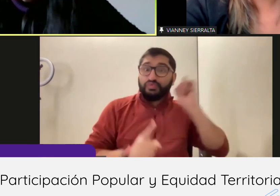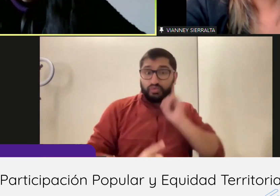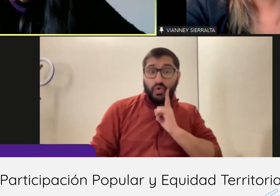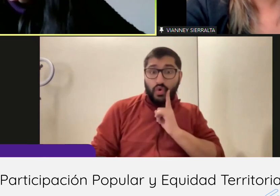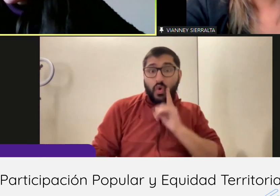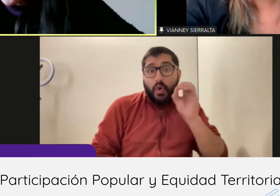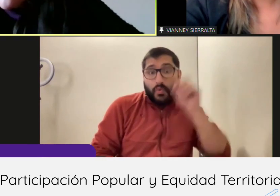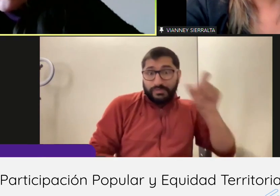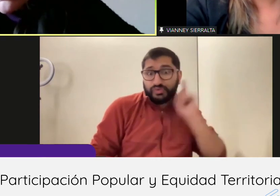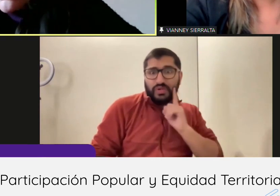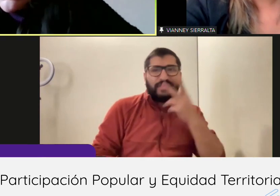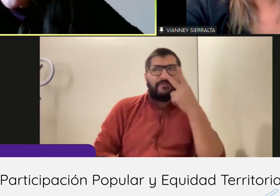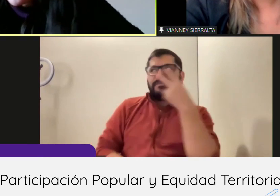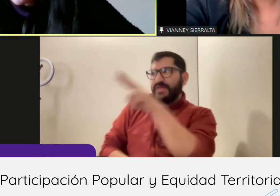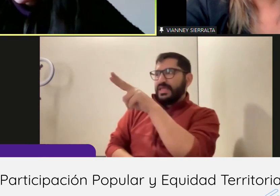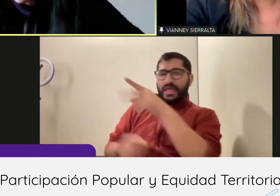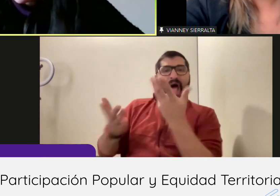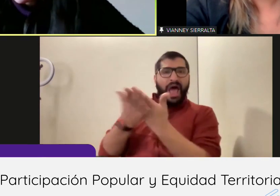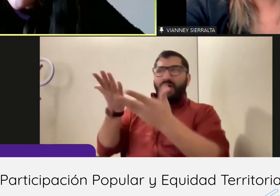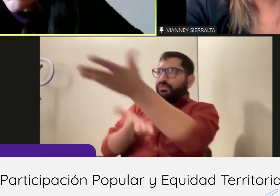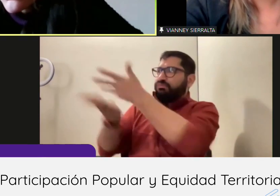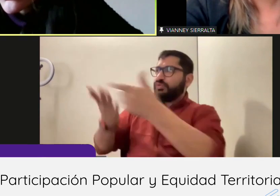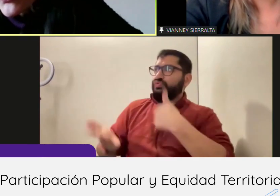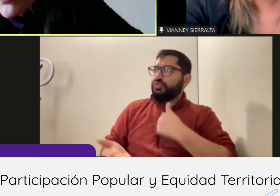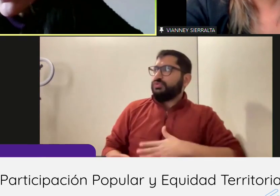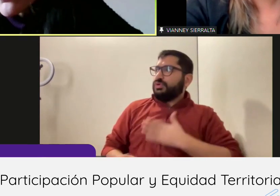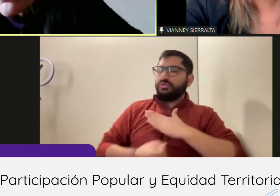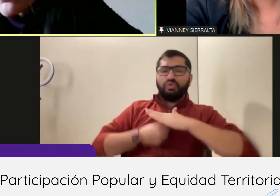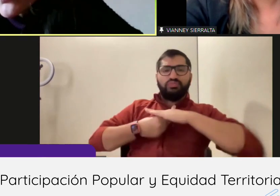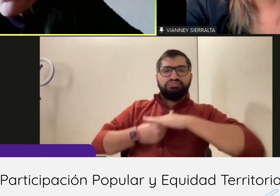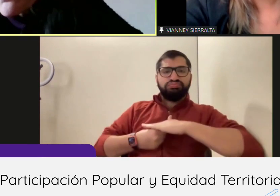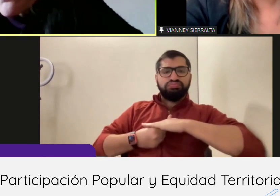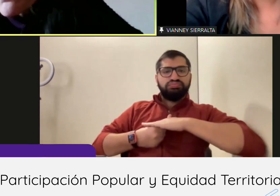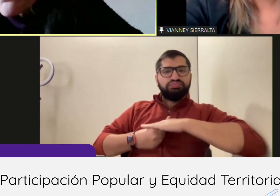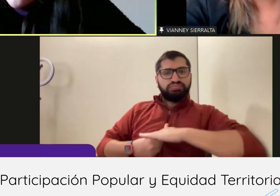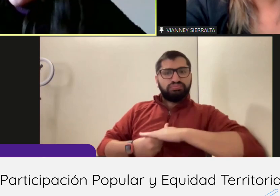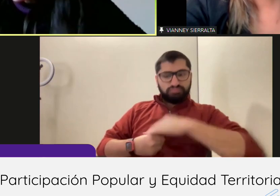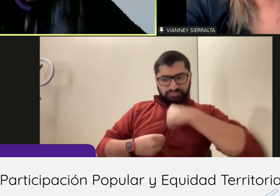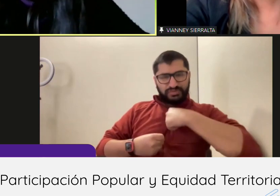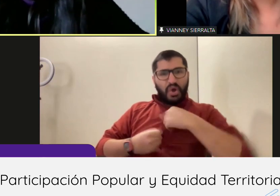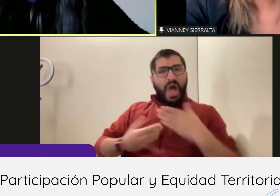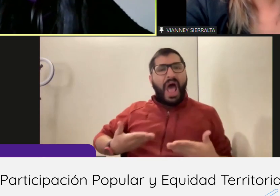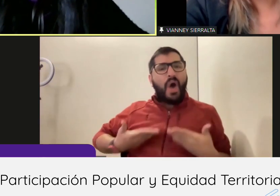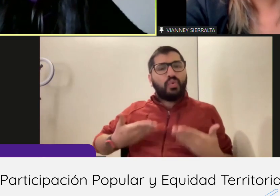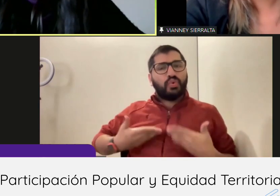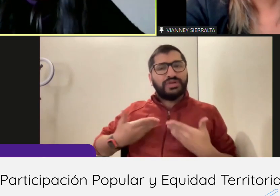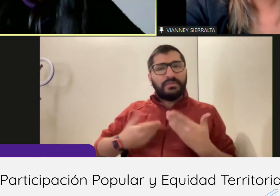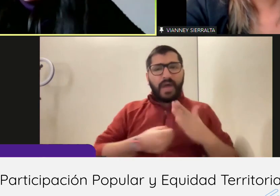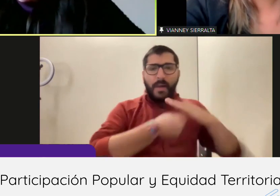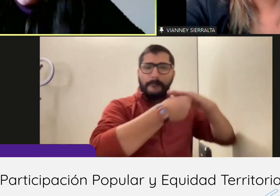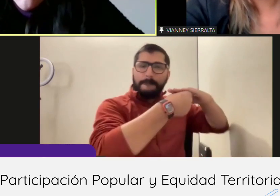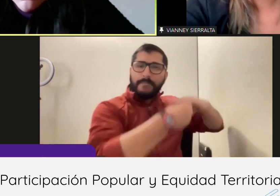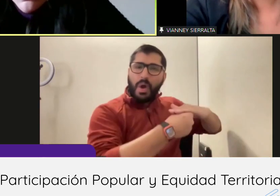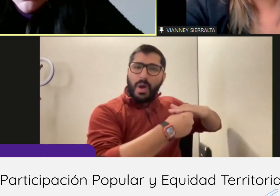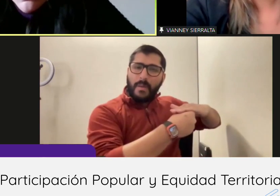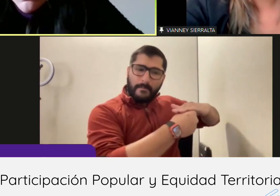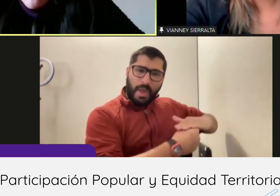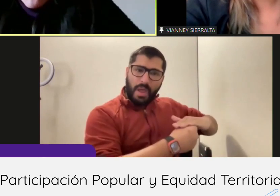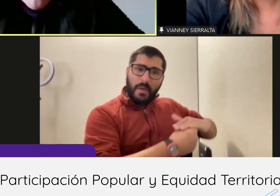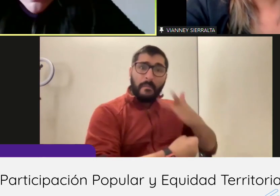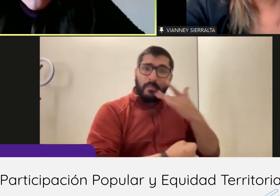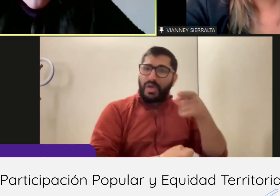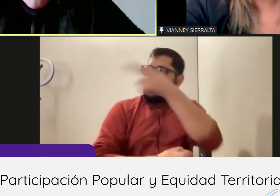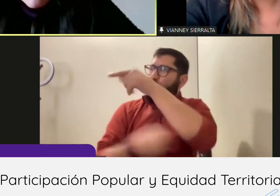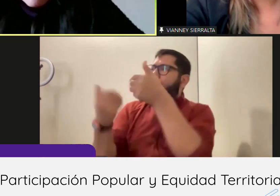deberíamos participar en igualdad de condiciones que una persona oyente. Nosotros como sordos nos sentimos muy menoscabados y